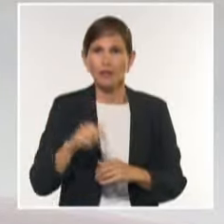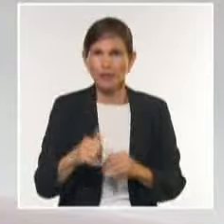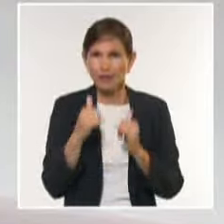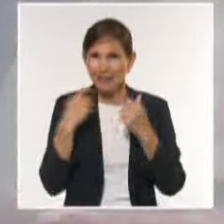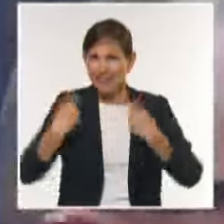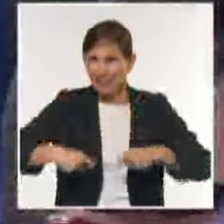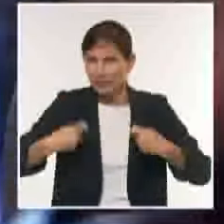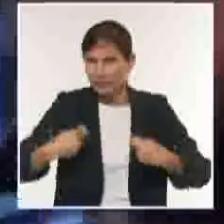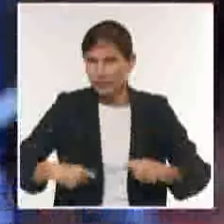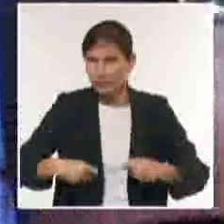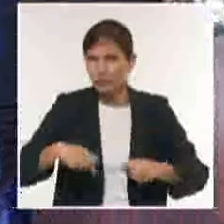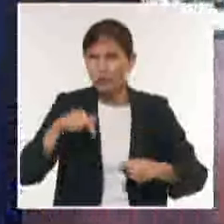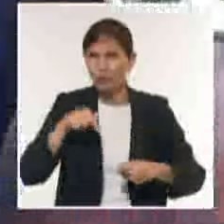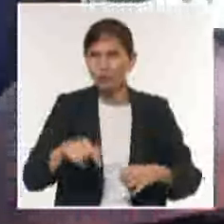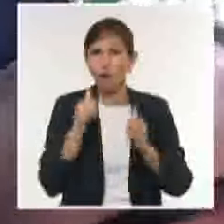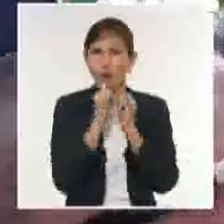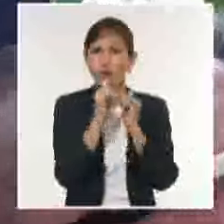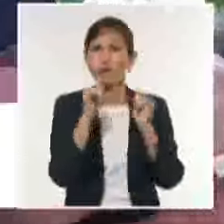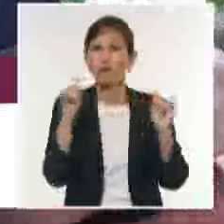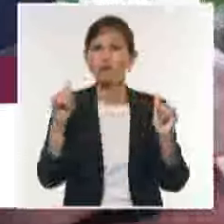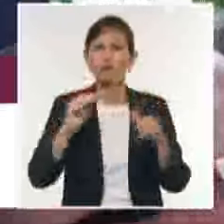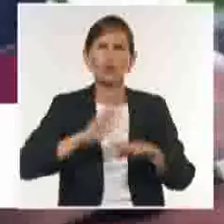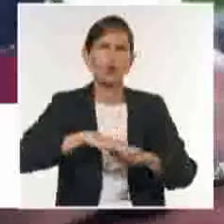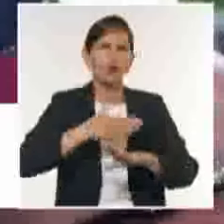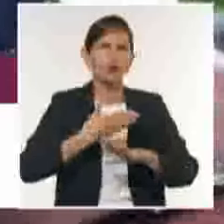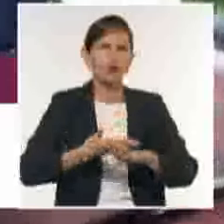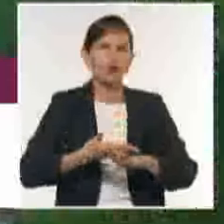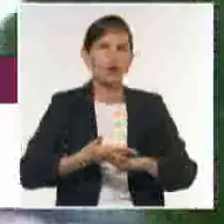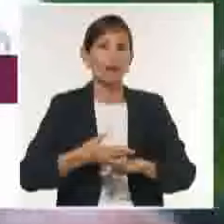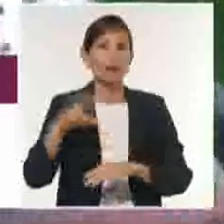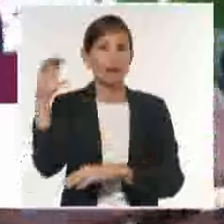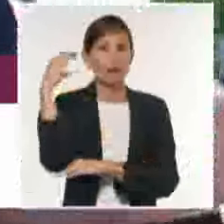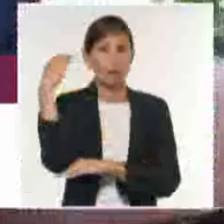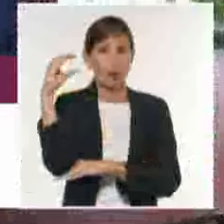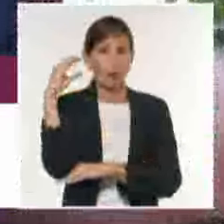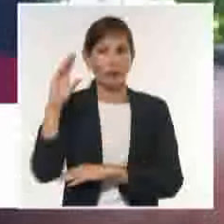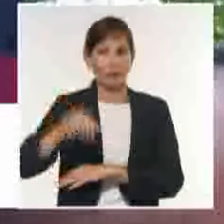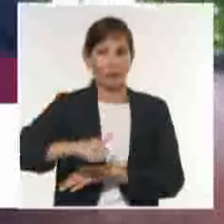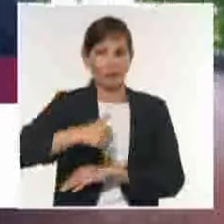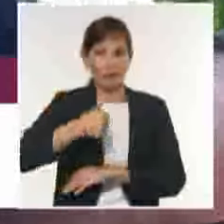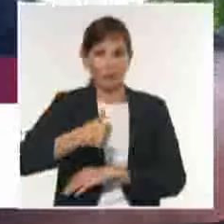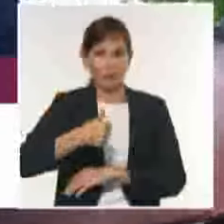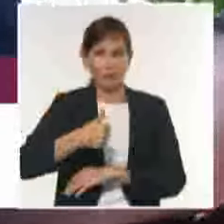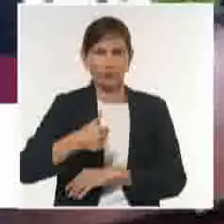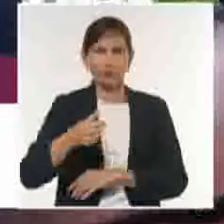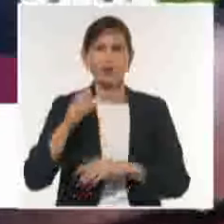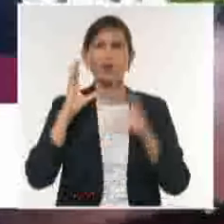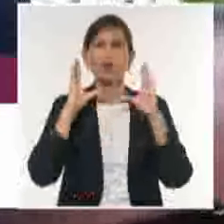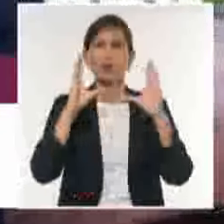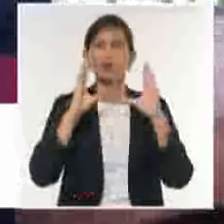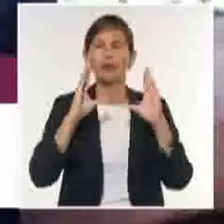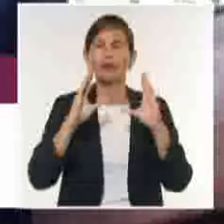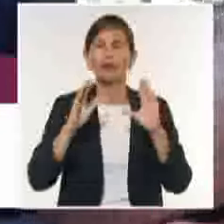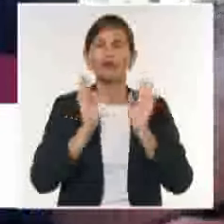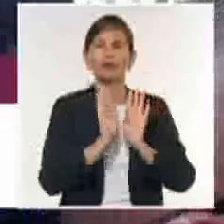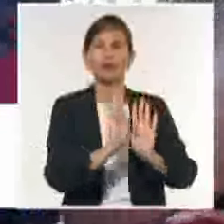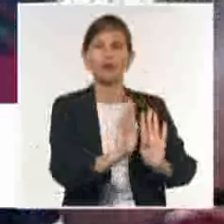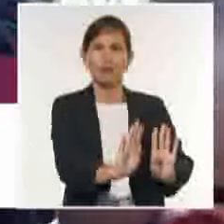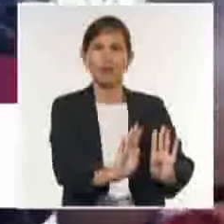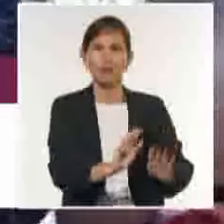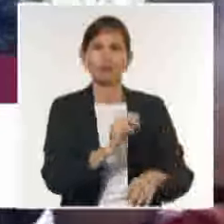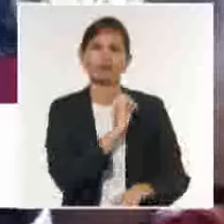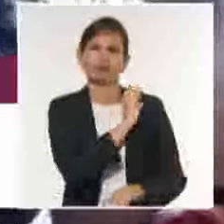de que el jefe de Estado del país sudamericano se sumara a una multitudinaria manifestación en rechazo del genocidio al pueblo